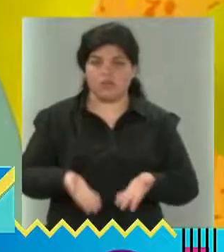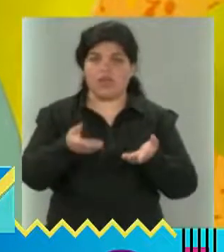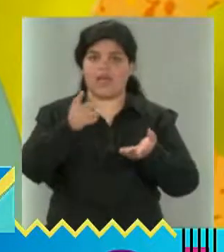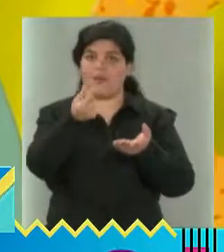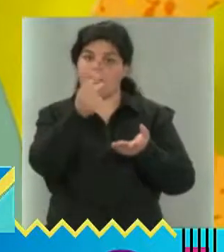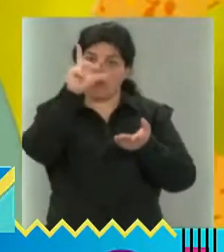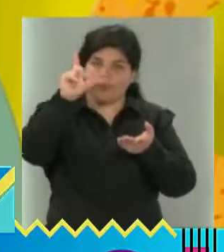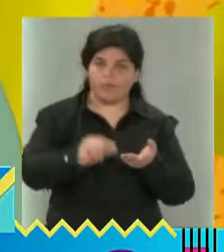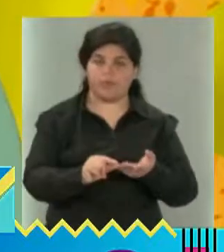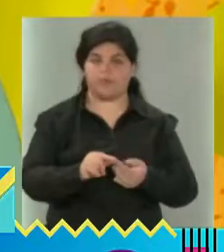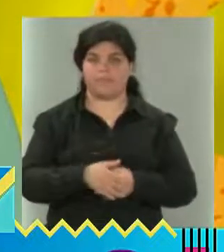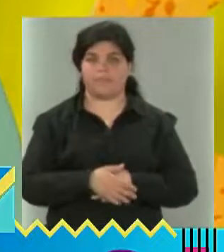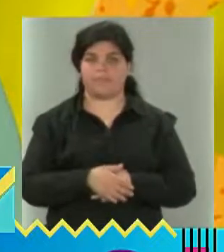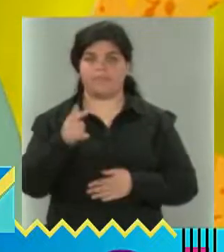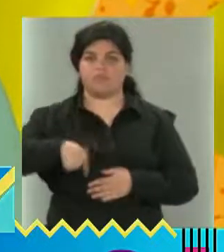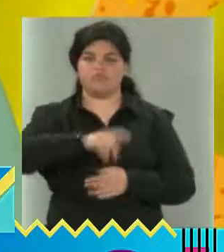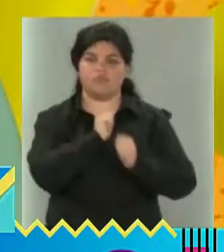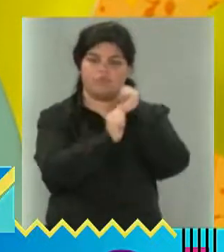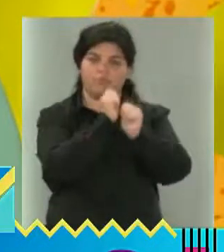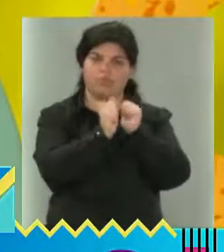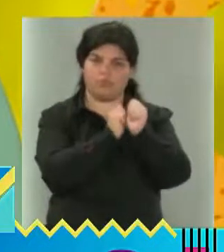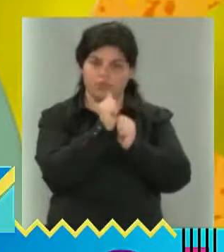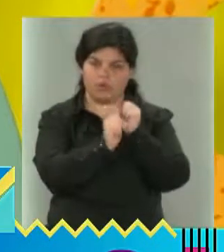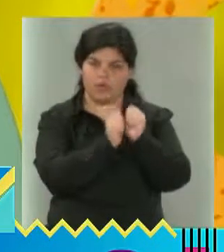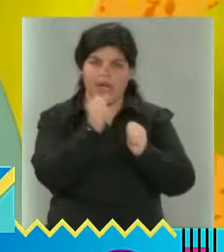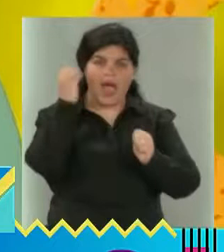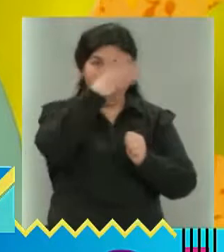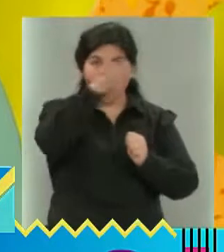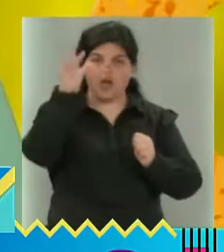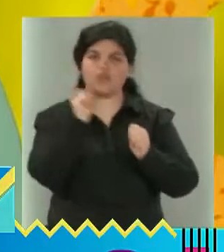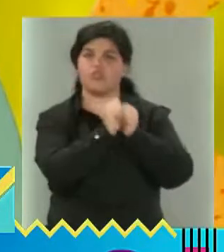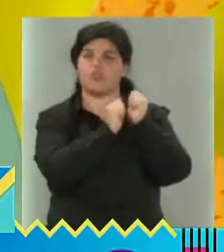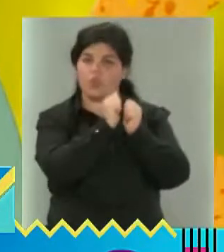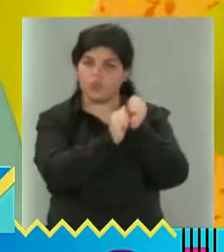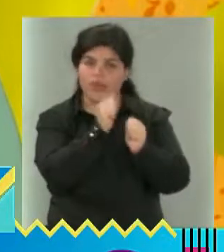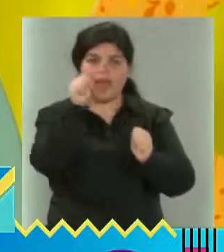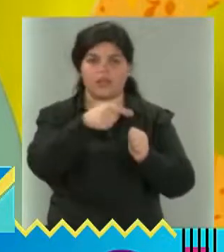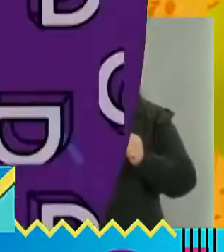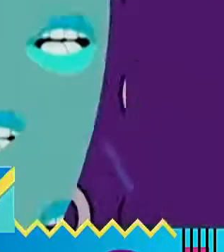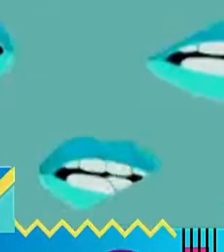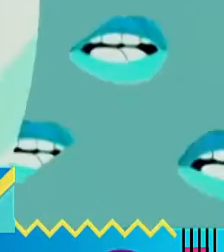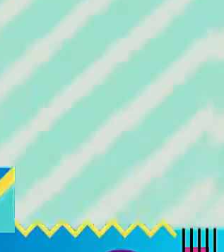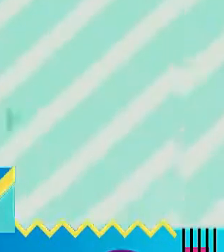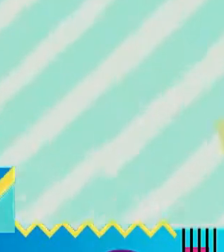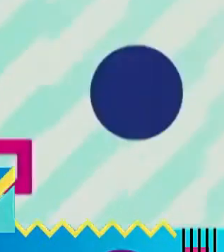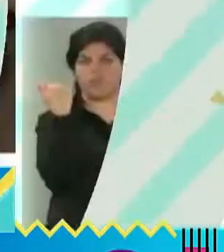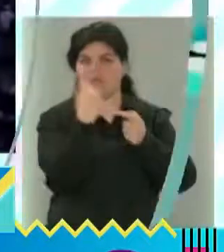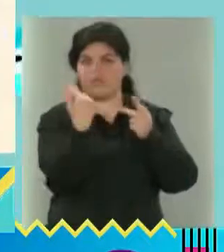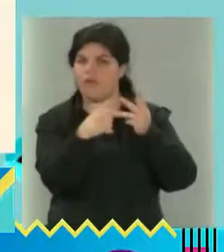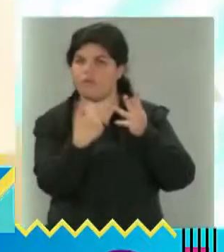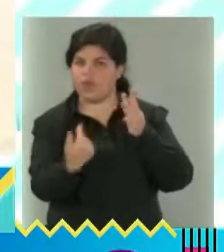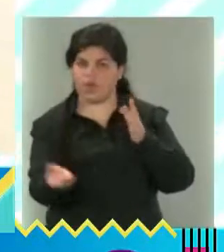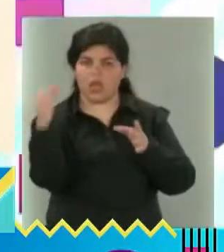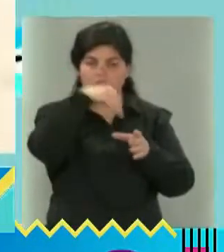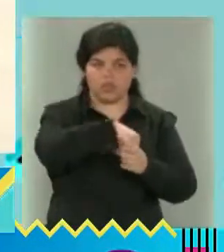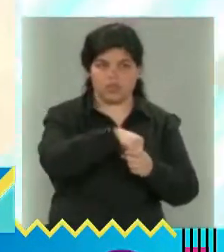de una agroindustria que es muy compleja, con muchos actores, y justamente el impacto de la devaluación, si